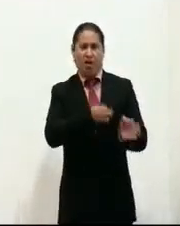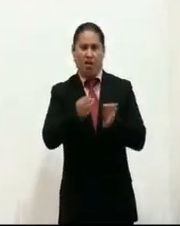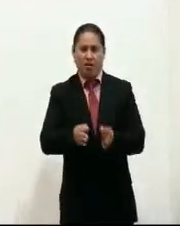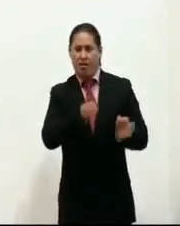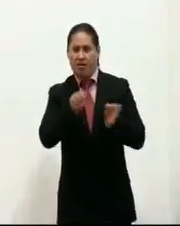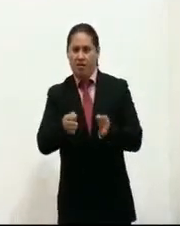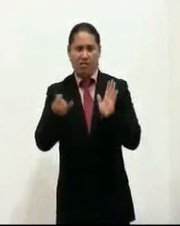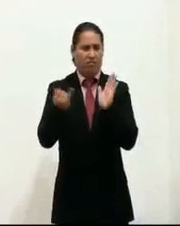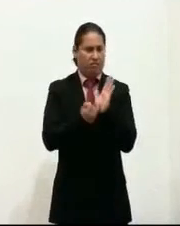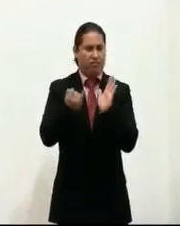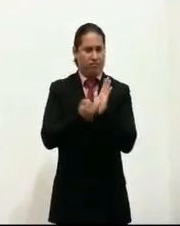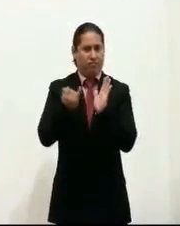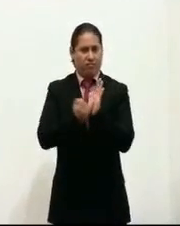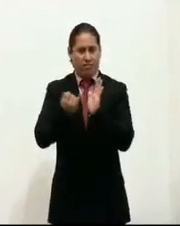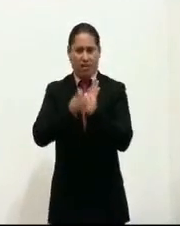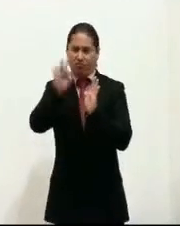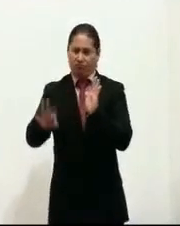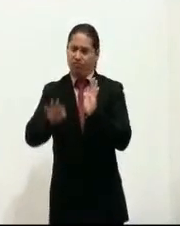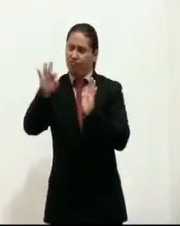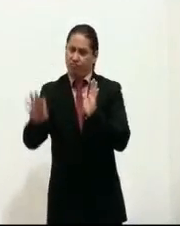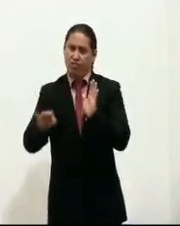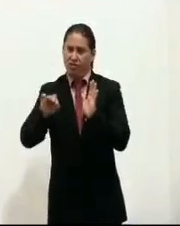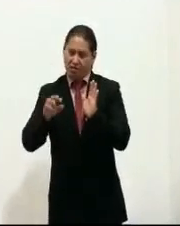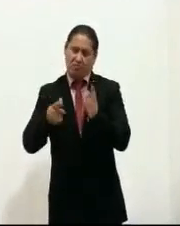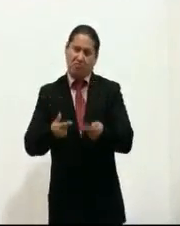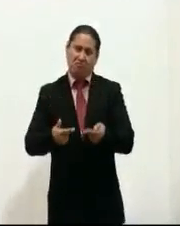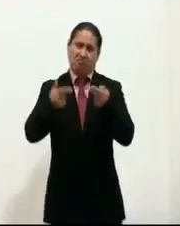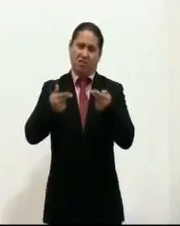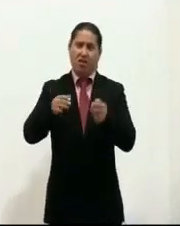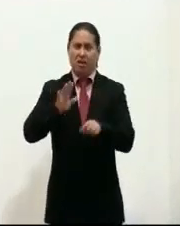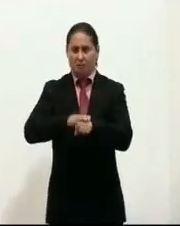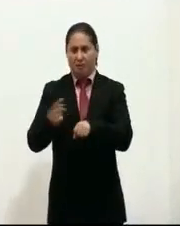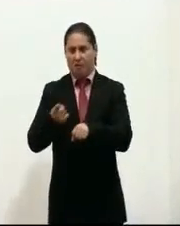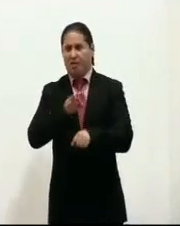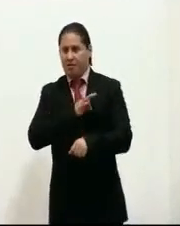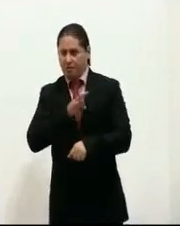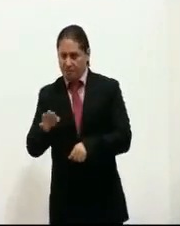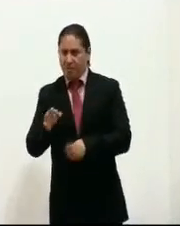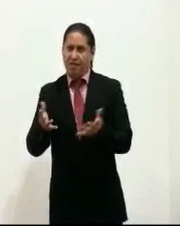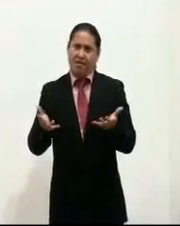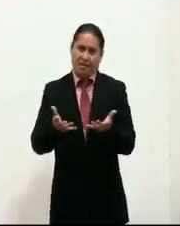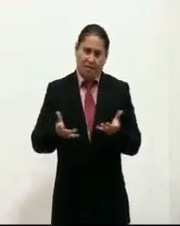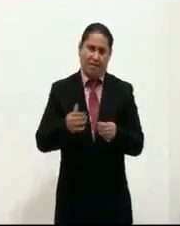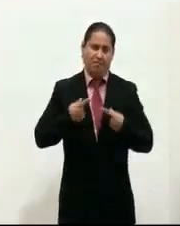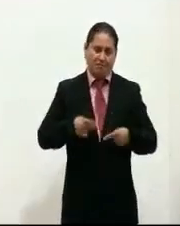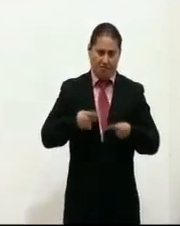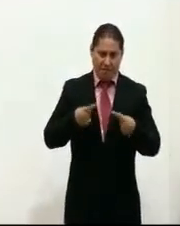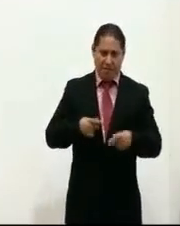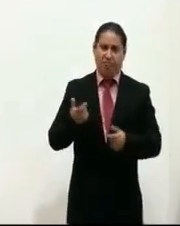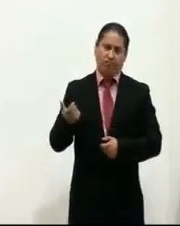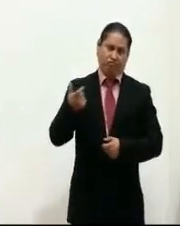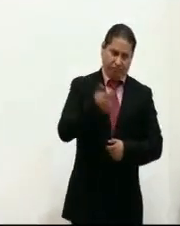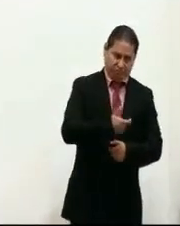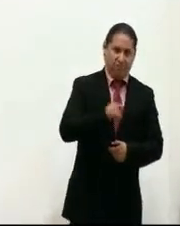pago de intereses con la tasa mensual de recargos y con ello proteger el nivel adquisitivo de este sector de la población. Es,